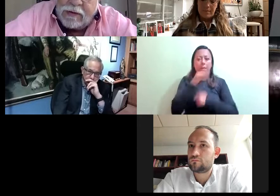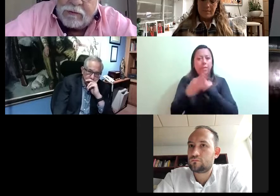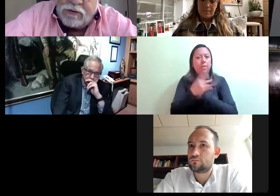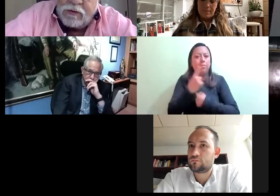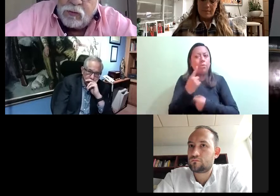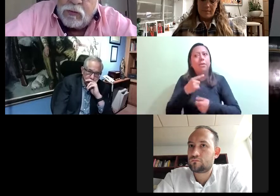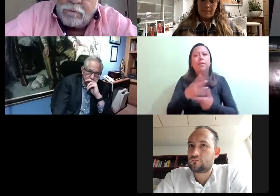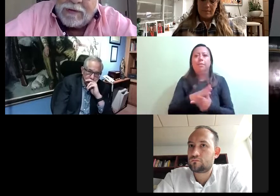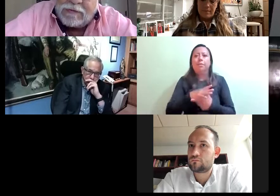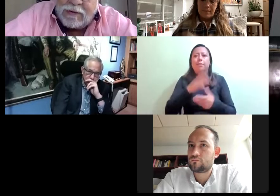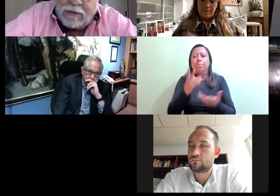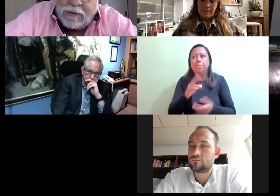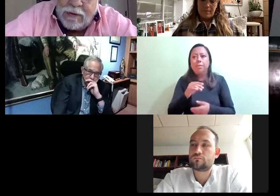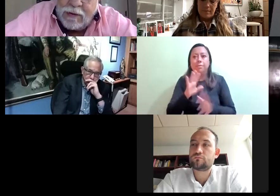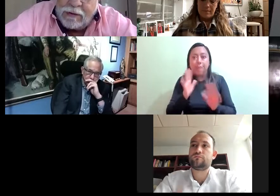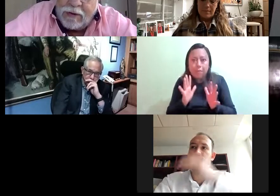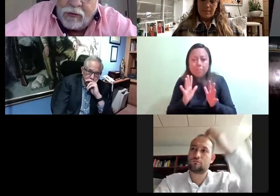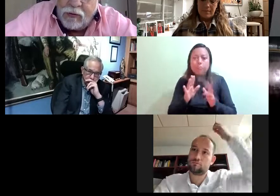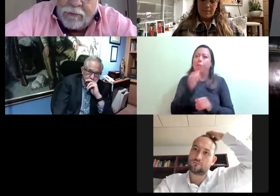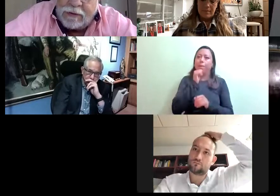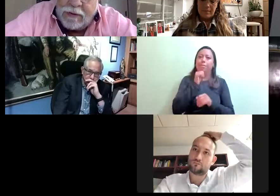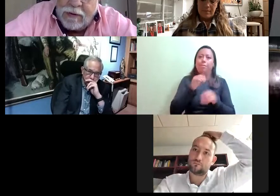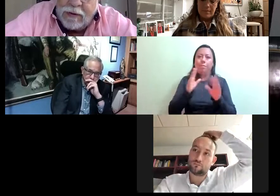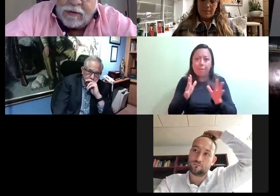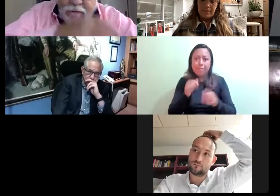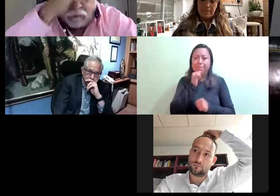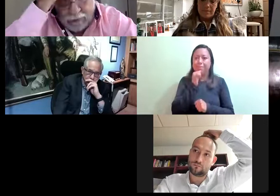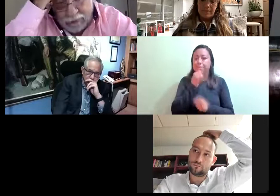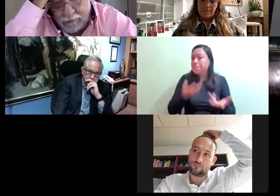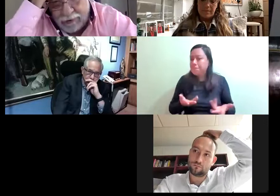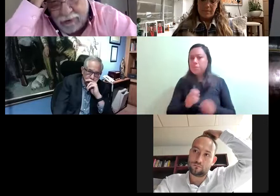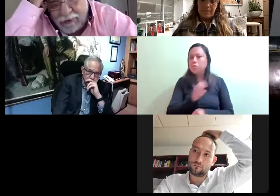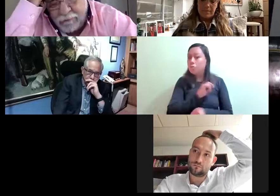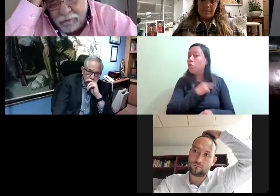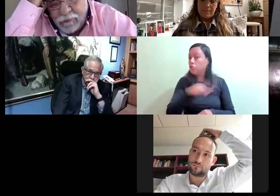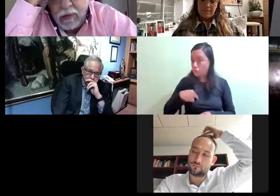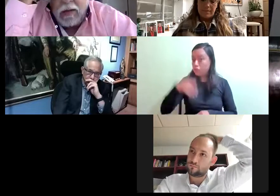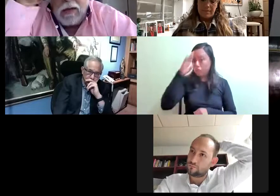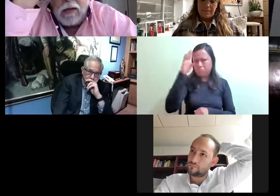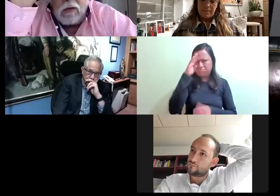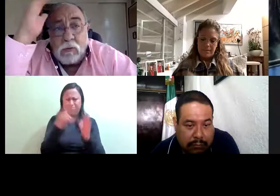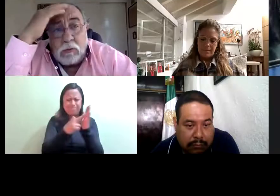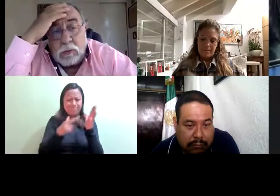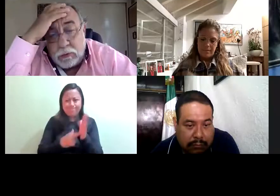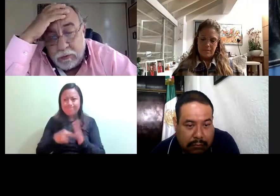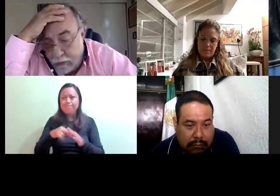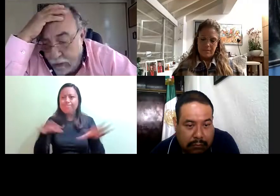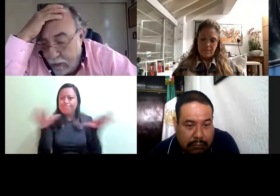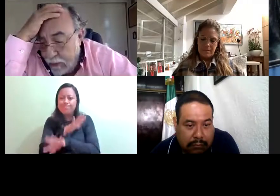y llegamos incluso a pensar que no iba a haber reforma reglamentaria.